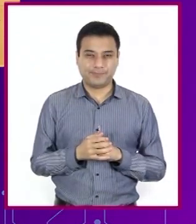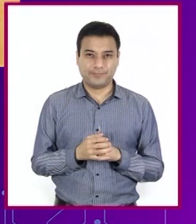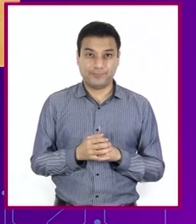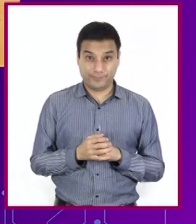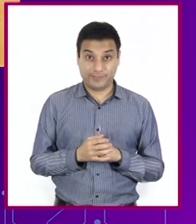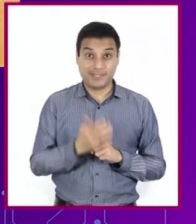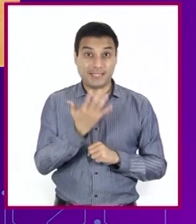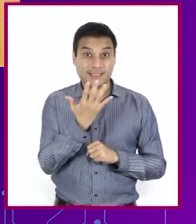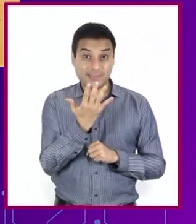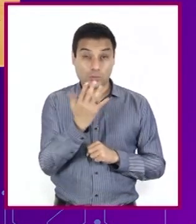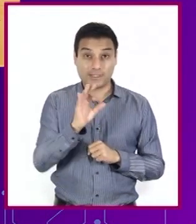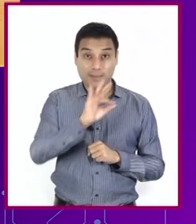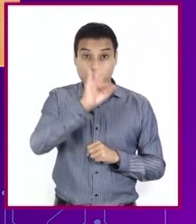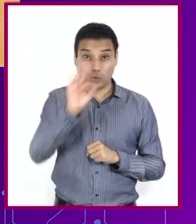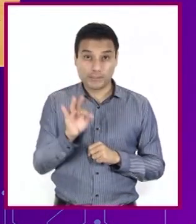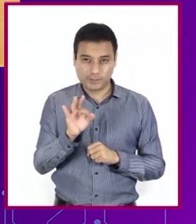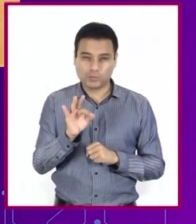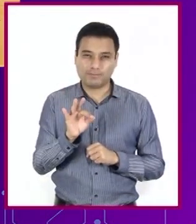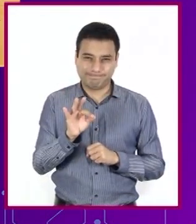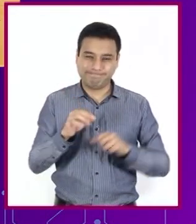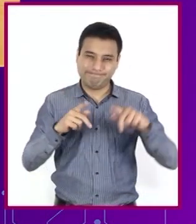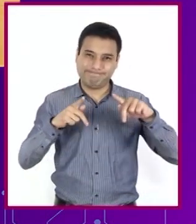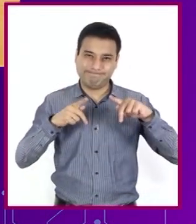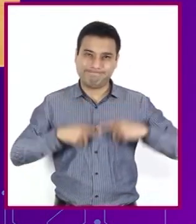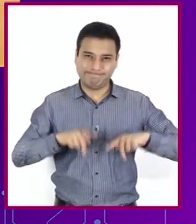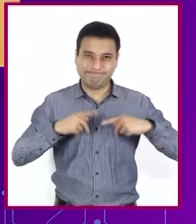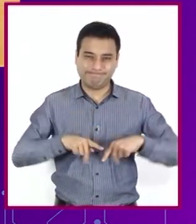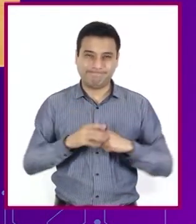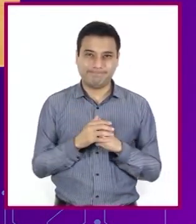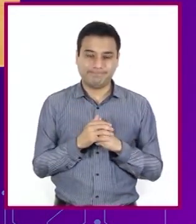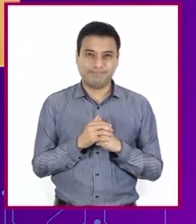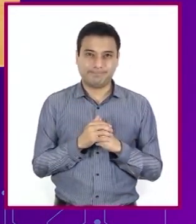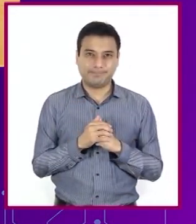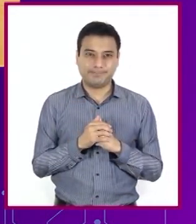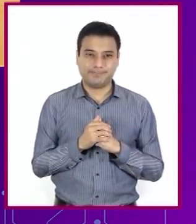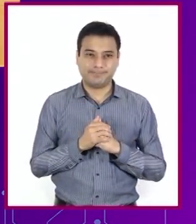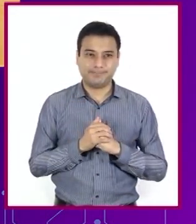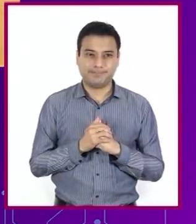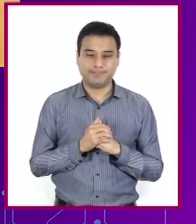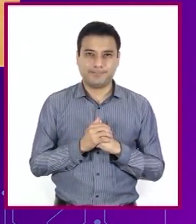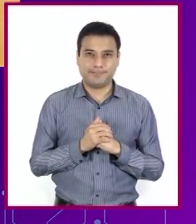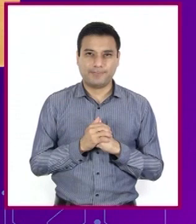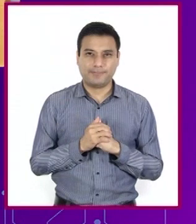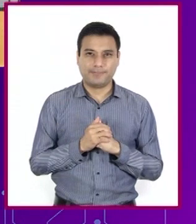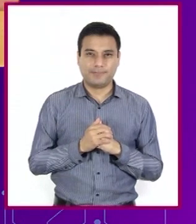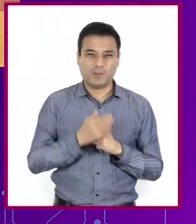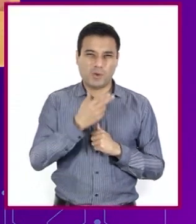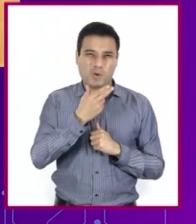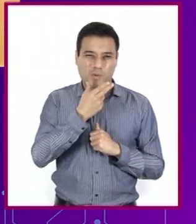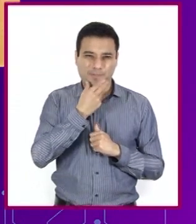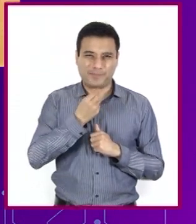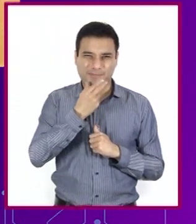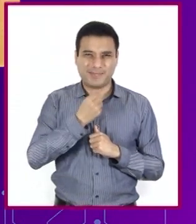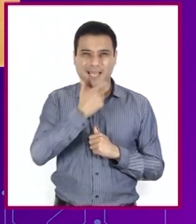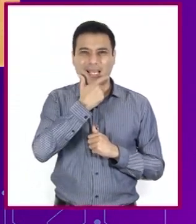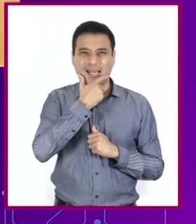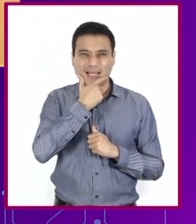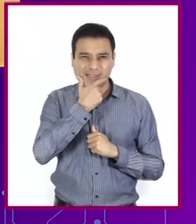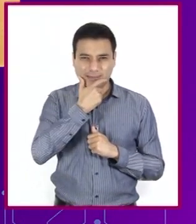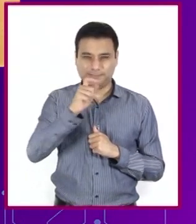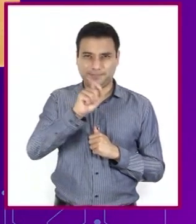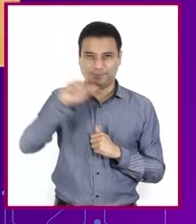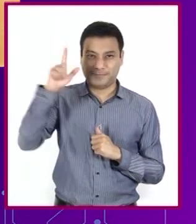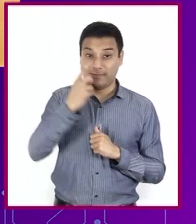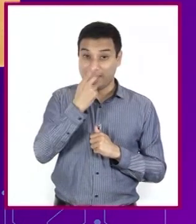el 50% de la humanidad. Y según el empresario y colonizador inglés Sir Cecil Rhodes,